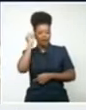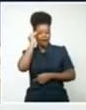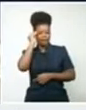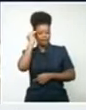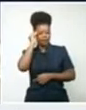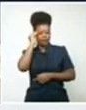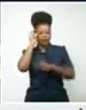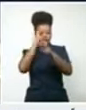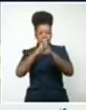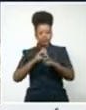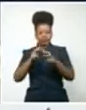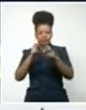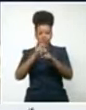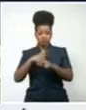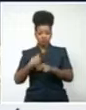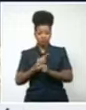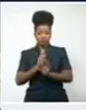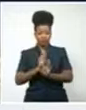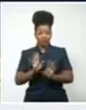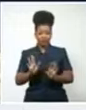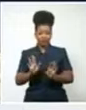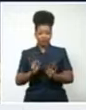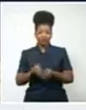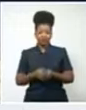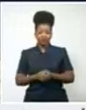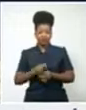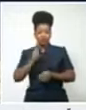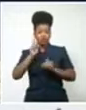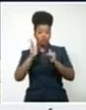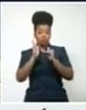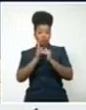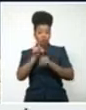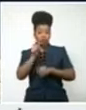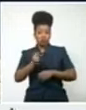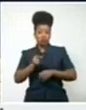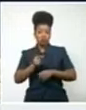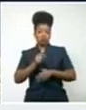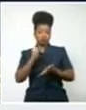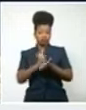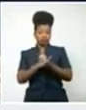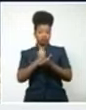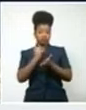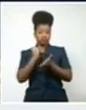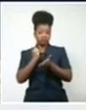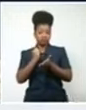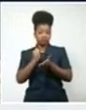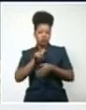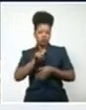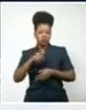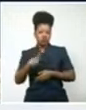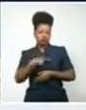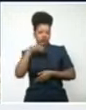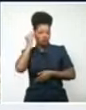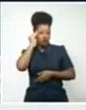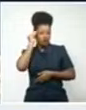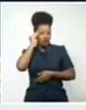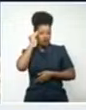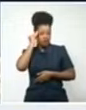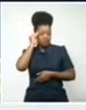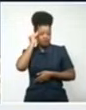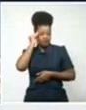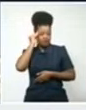tratado prácticamente 2.000 casos confirmados, pues le da su experiencia de lo que es. Y Cuba